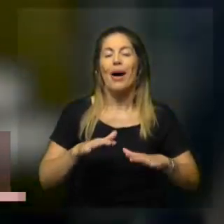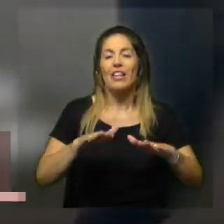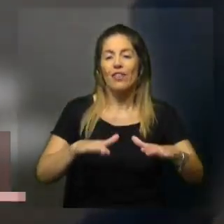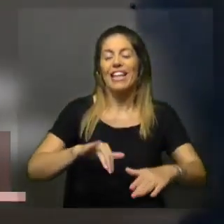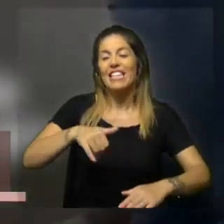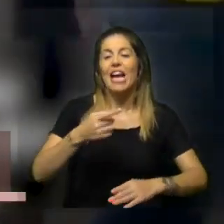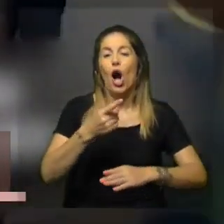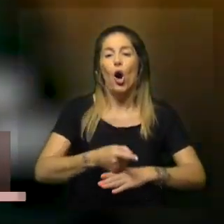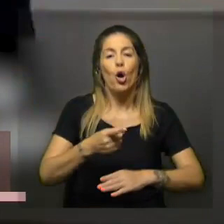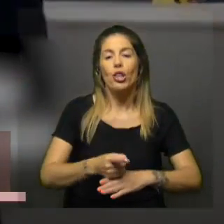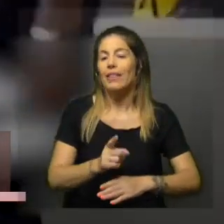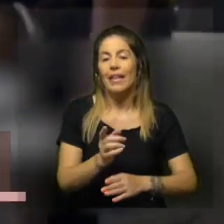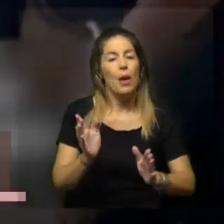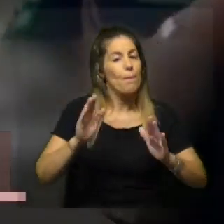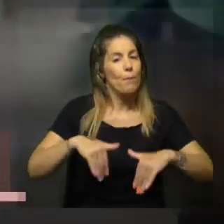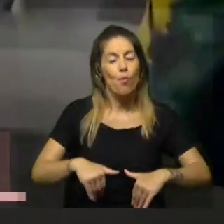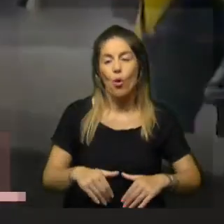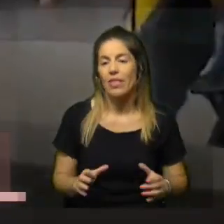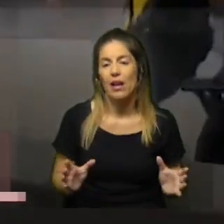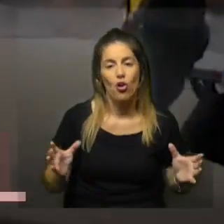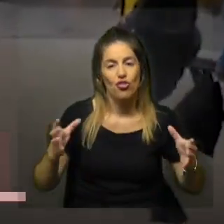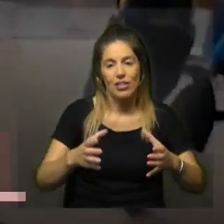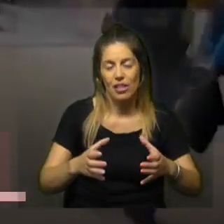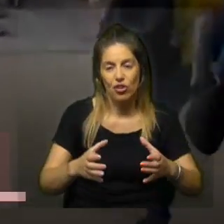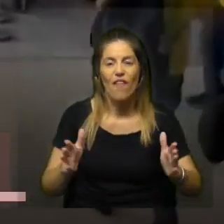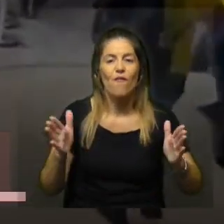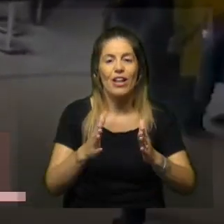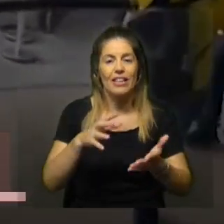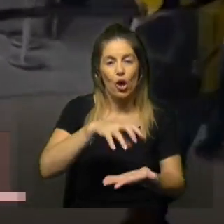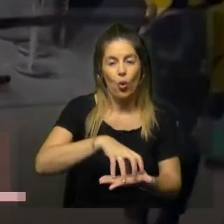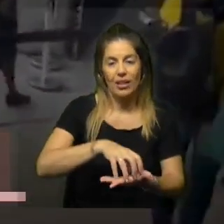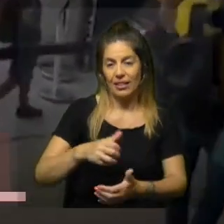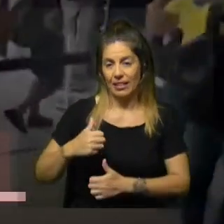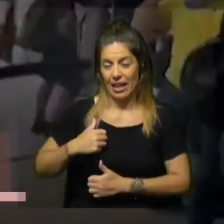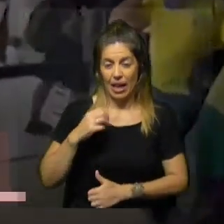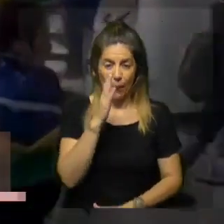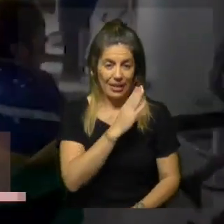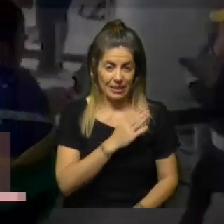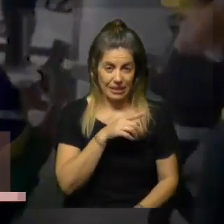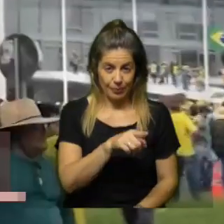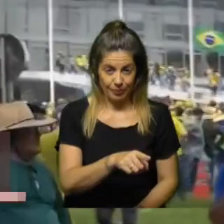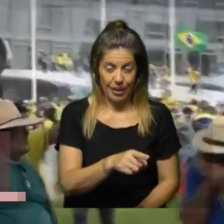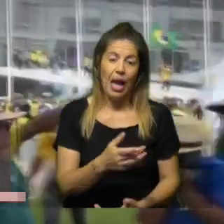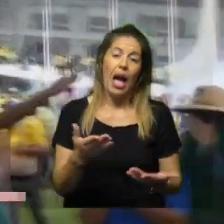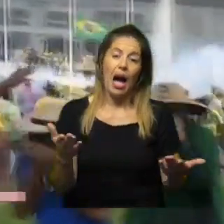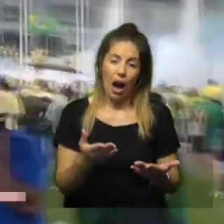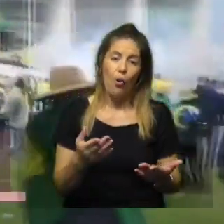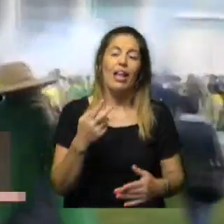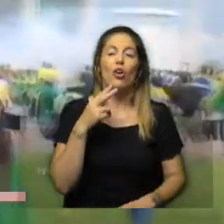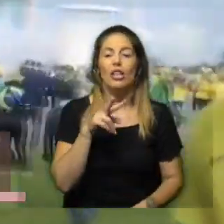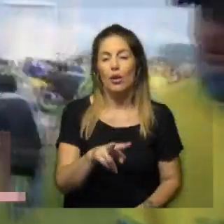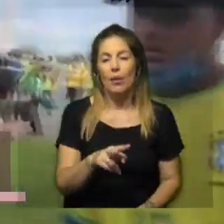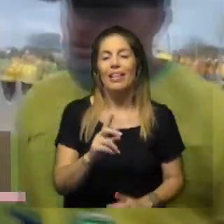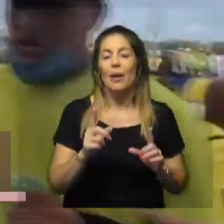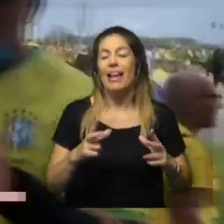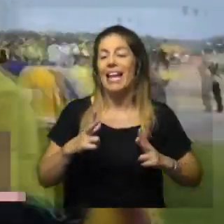poder haber más concentraciones al frente de ningún cuartel en Brasilia. Entonces, ahora lo que tenemos que ver también la actitud